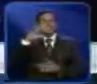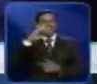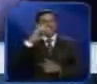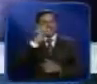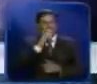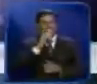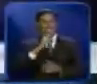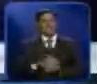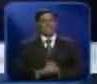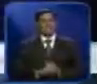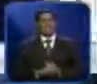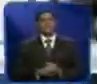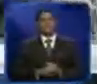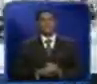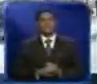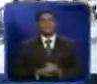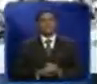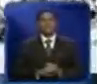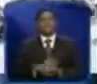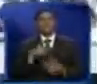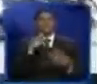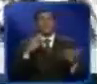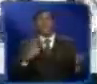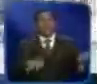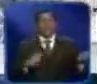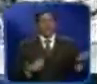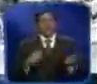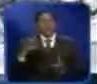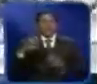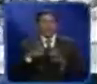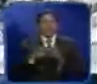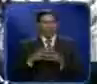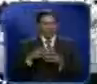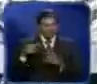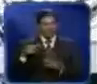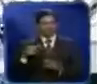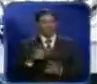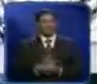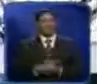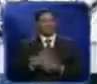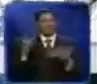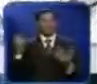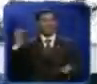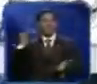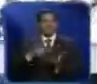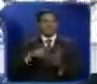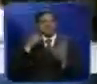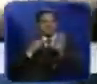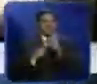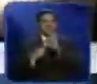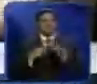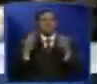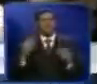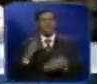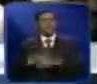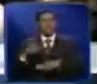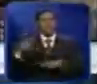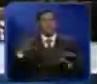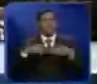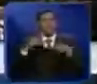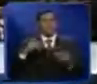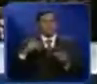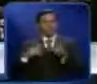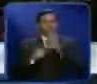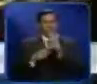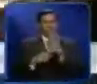Jiménez y Ángel Reyero, vocalista y guitarrista de la agrupación respectivamente, arriben para demostrar por qué su música los ha llevado